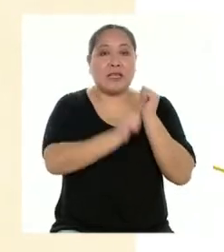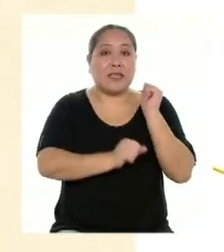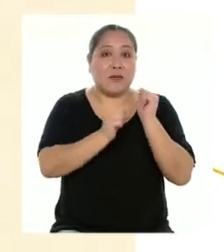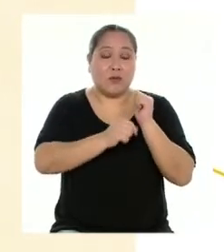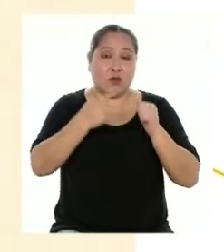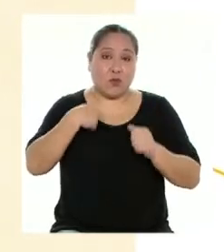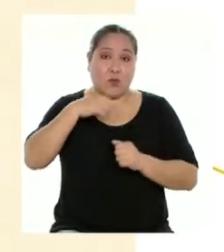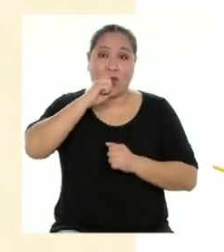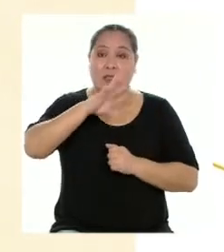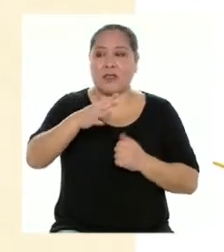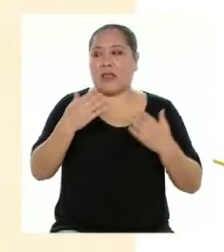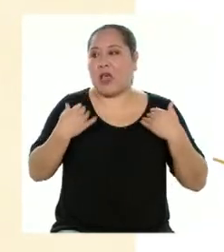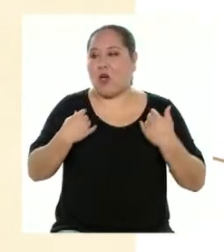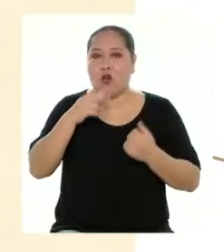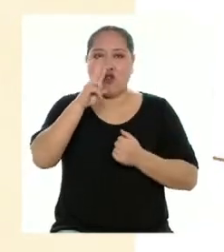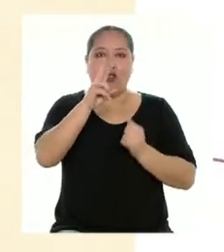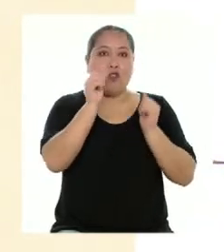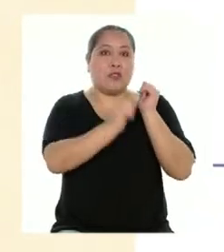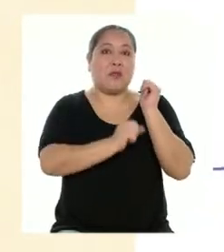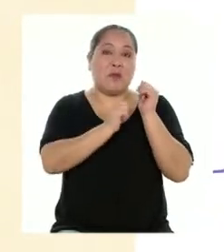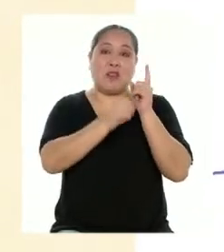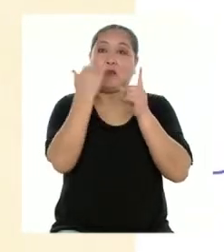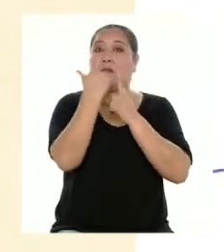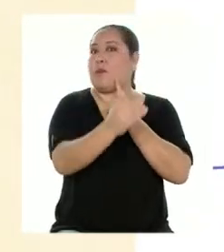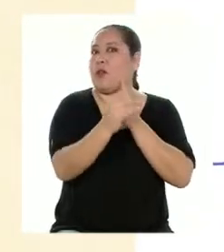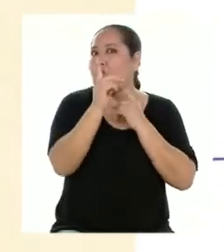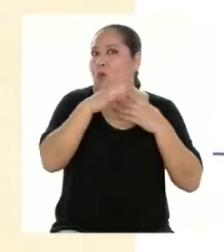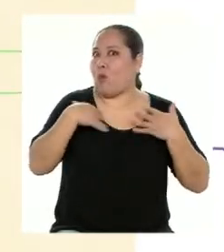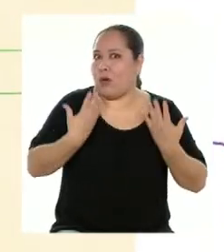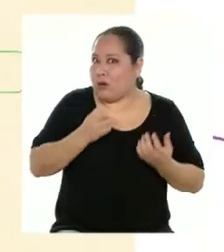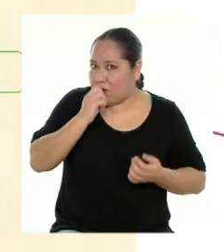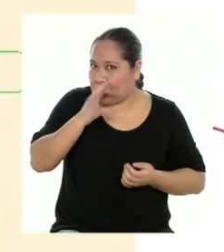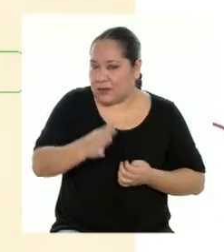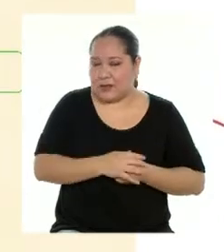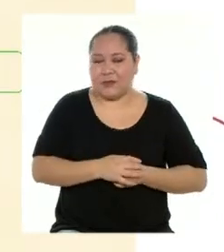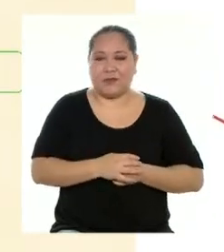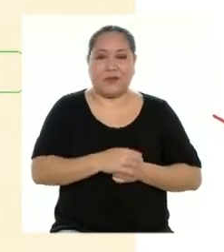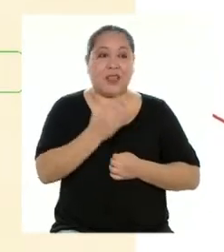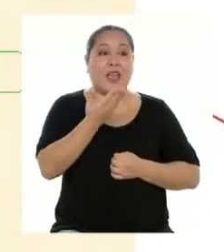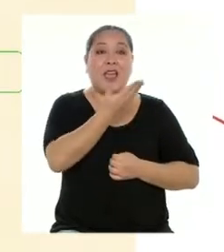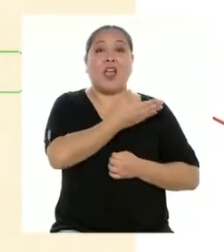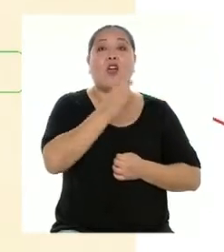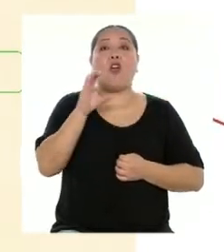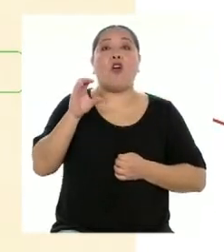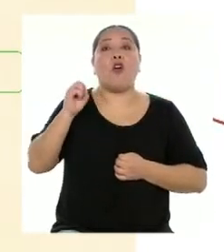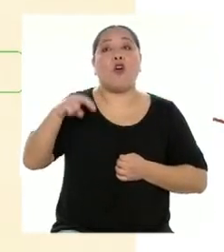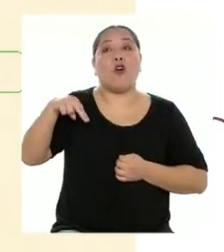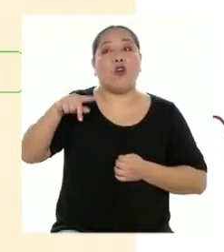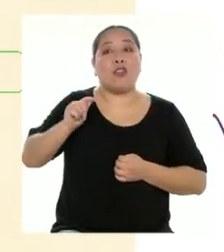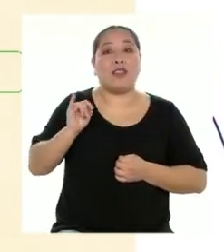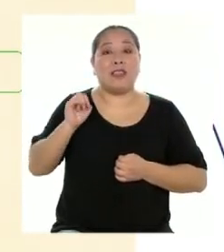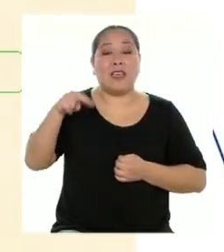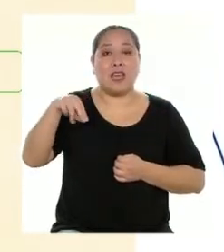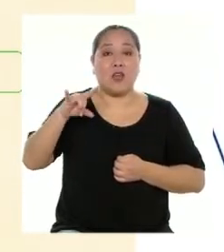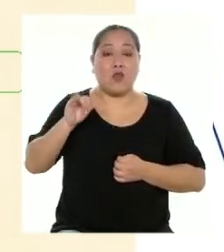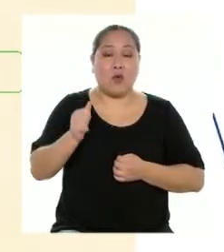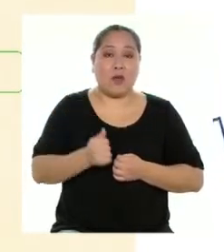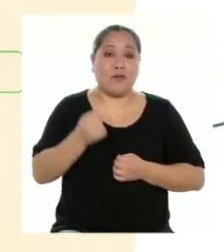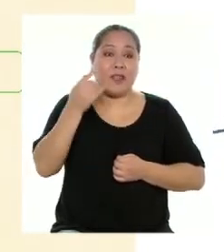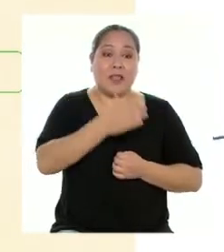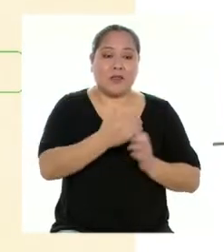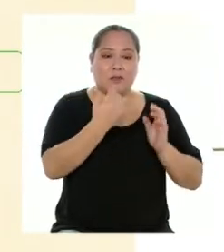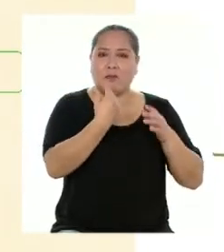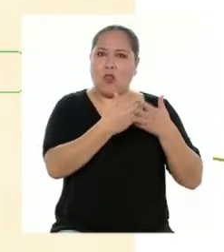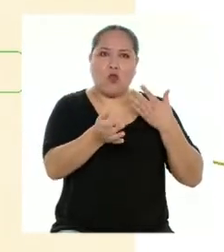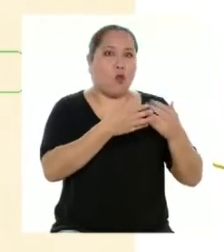decir que tengo 2 hermanos y medio. Variable cuantitativa continua. Pueden tomar cualquier valor en un intervalo dado.